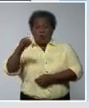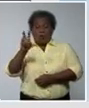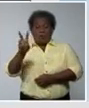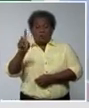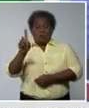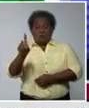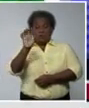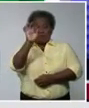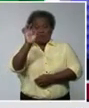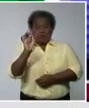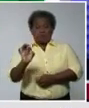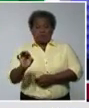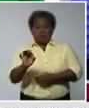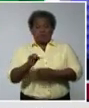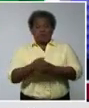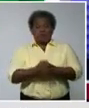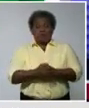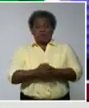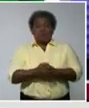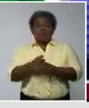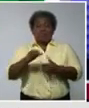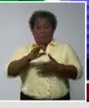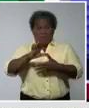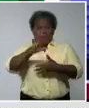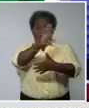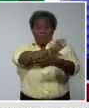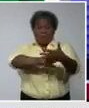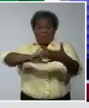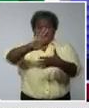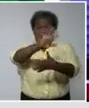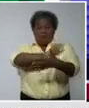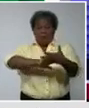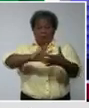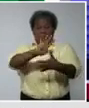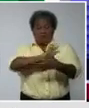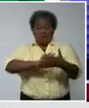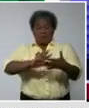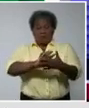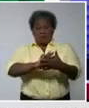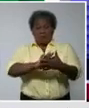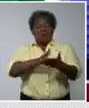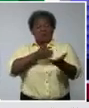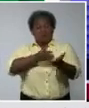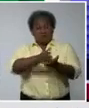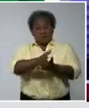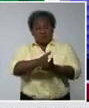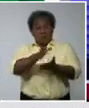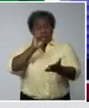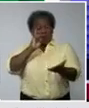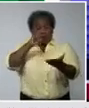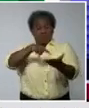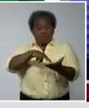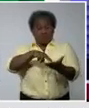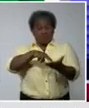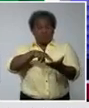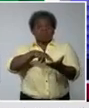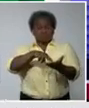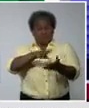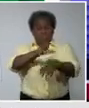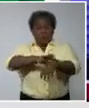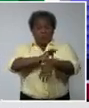2,21%. La región de las Américas, que sigue siendo el epicentro de la pandemia, aportando